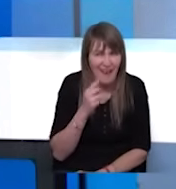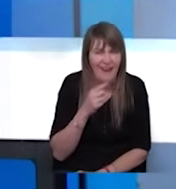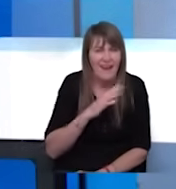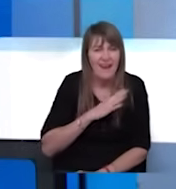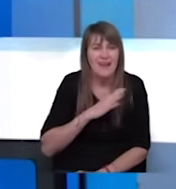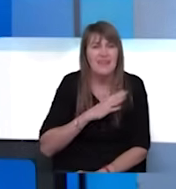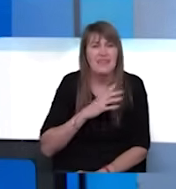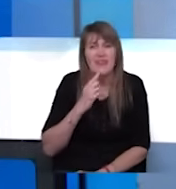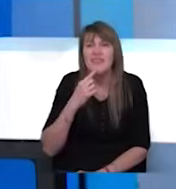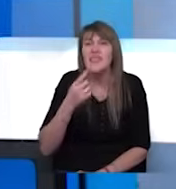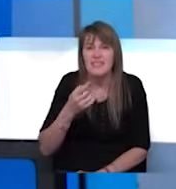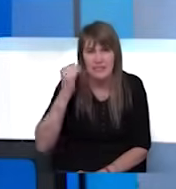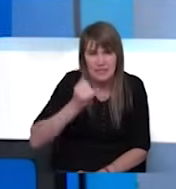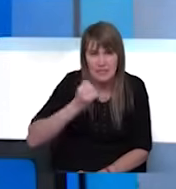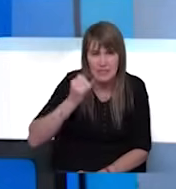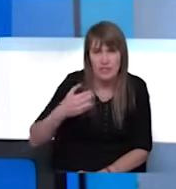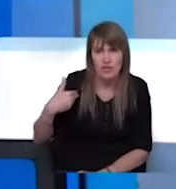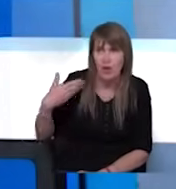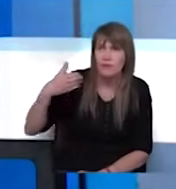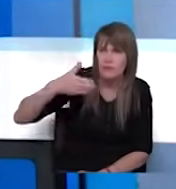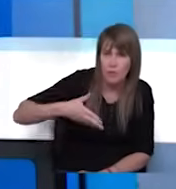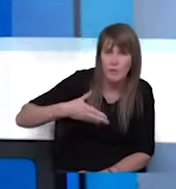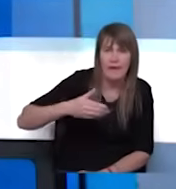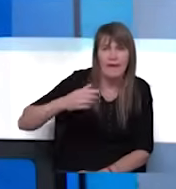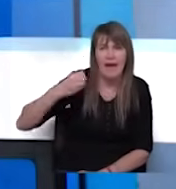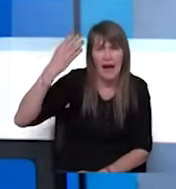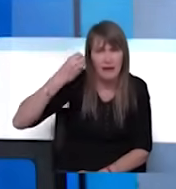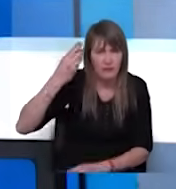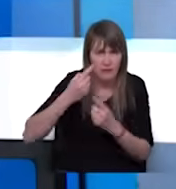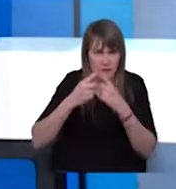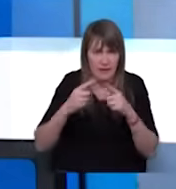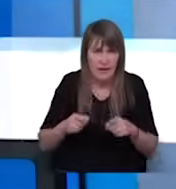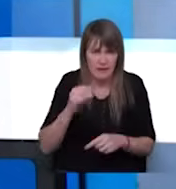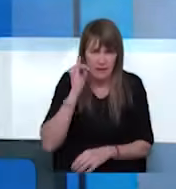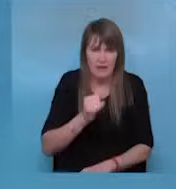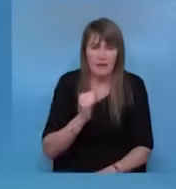Bardesio termina confesando que participó en distintos actos. Vamos a escucharlo y ahora lo hablamos.